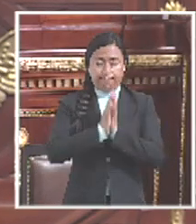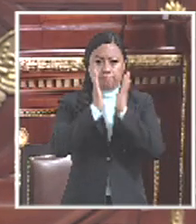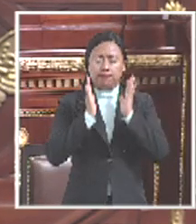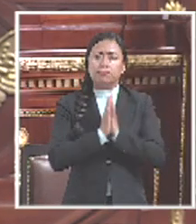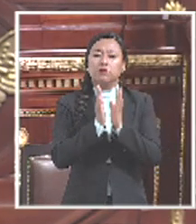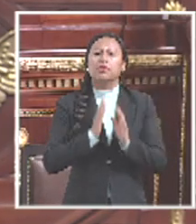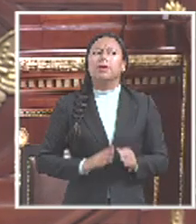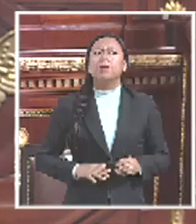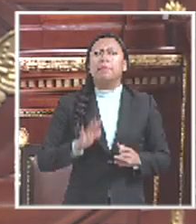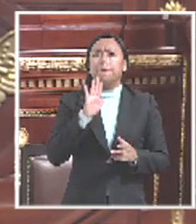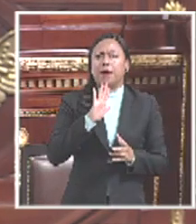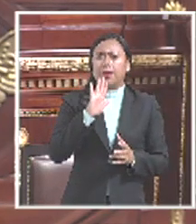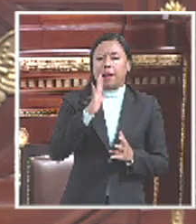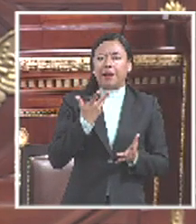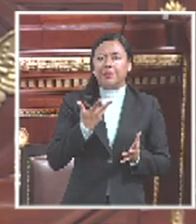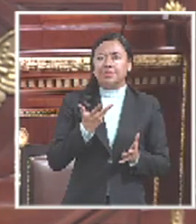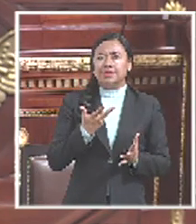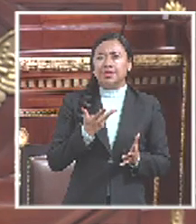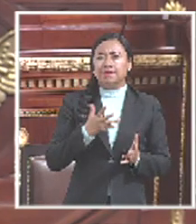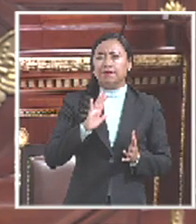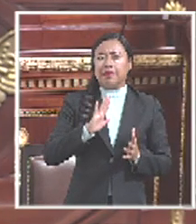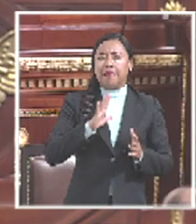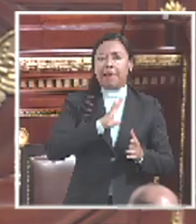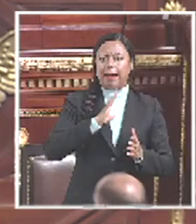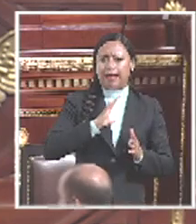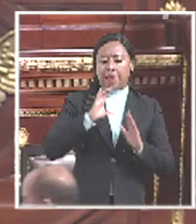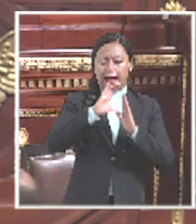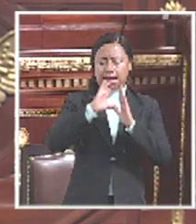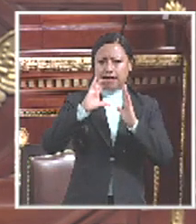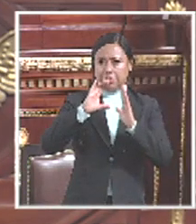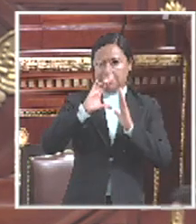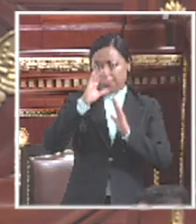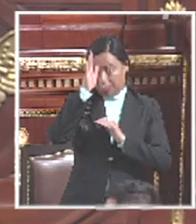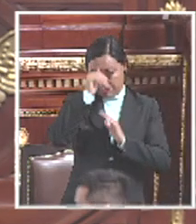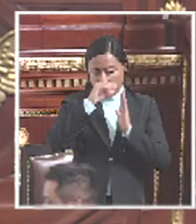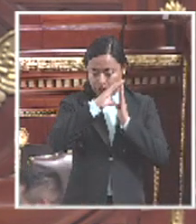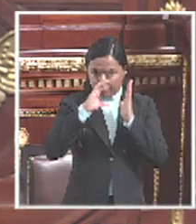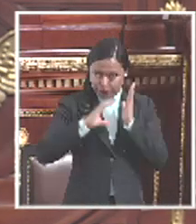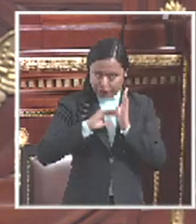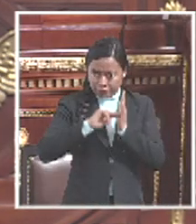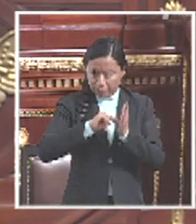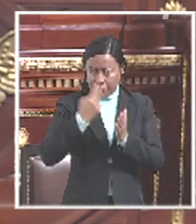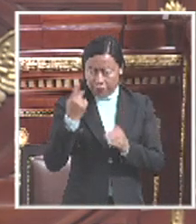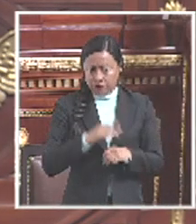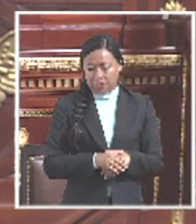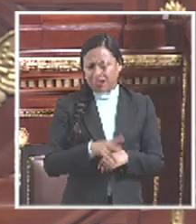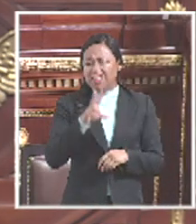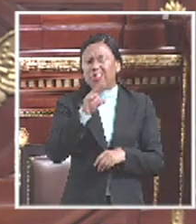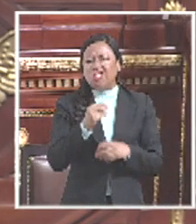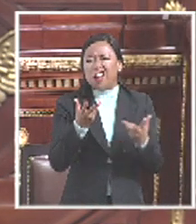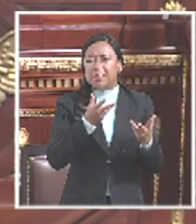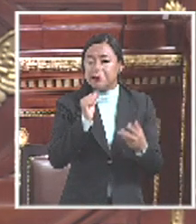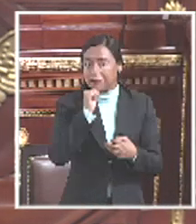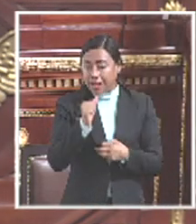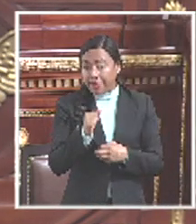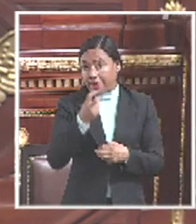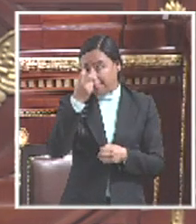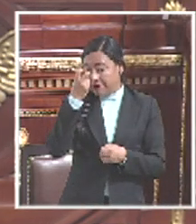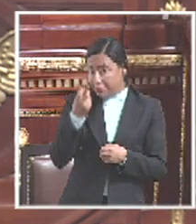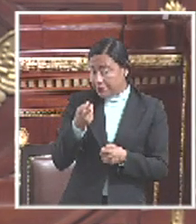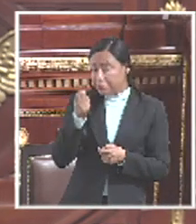que existe un convenio no escrito de no intervención, y esto pues nos lleva a cierto grado